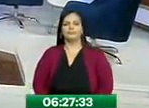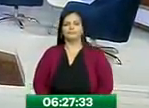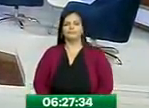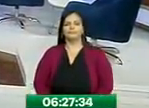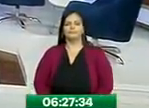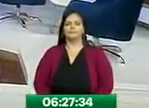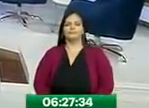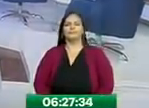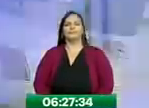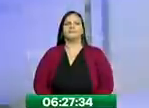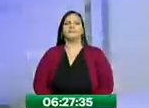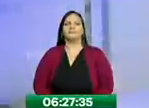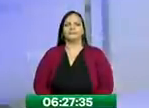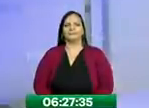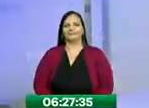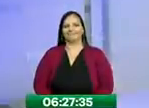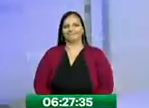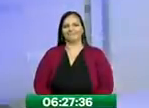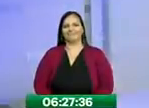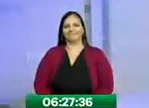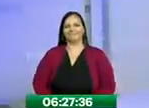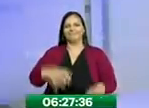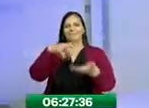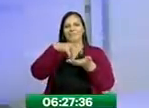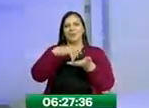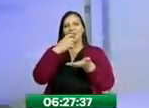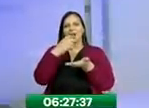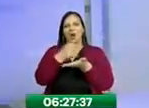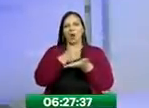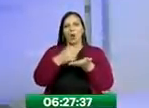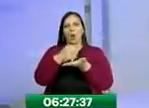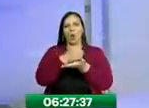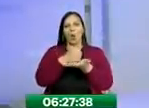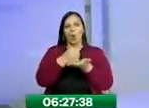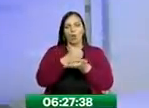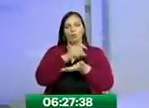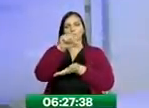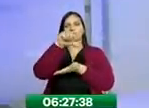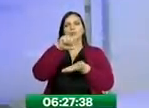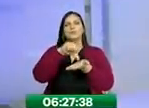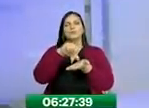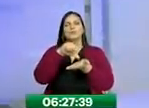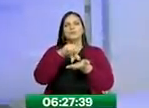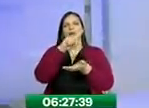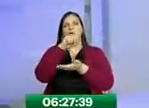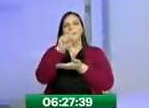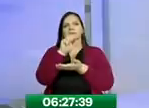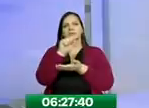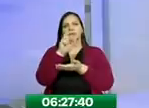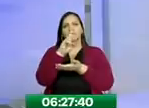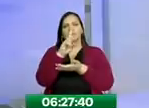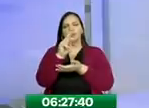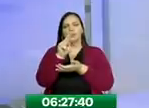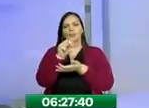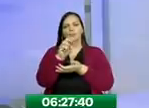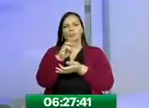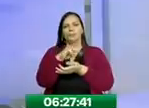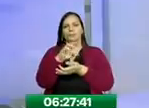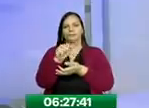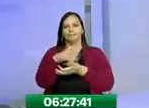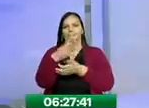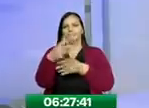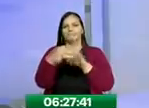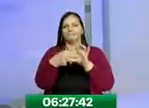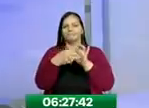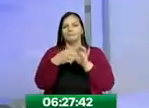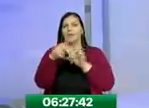Muy bien, ahí está entonces Zaruma, qué bello ya. Un abrazo enorme para todos nuestros compañeros, amigos que están en Zaruma. Un